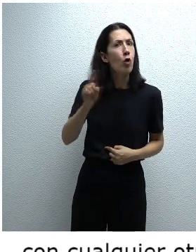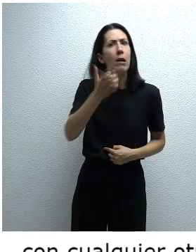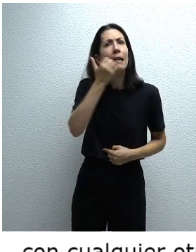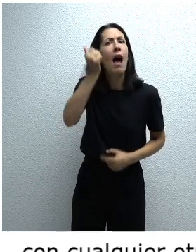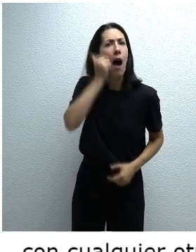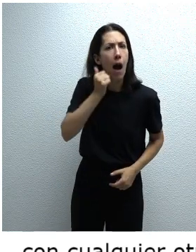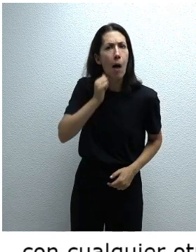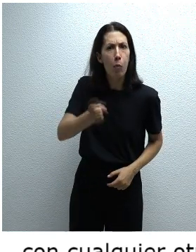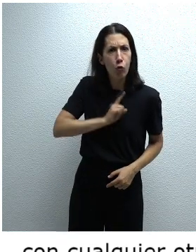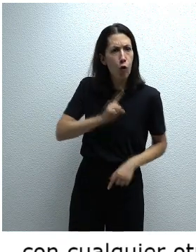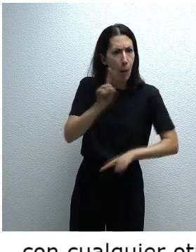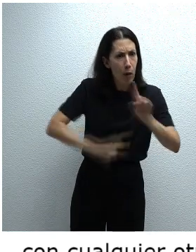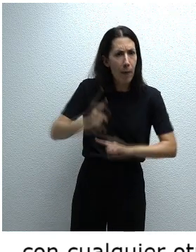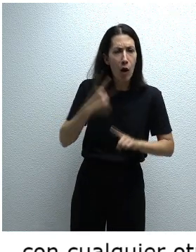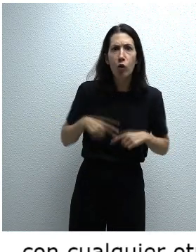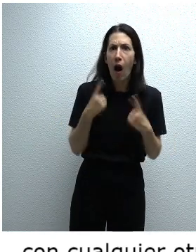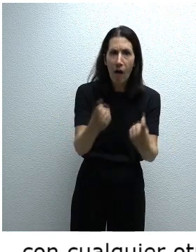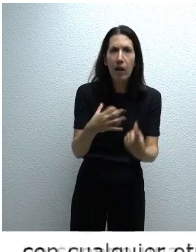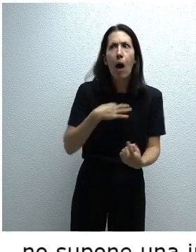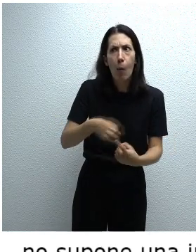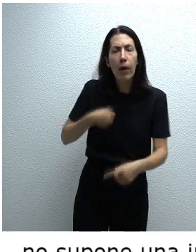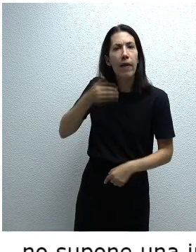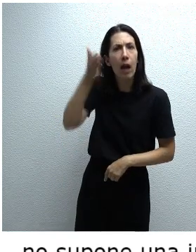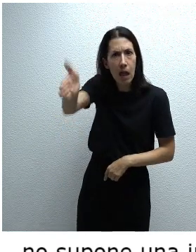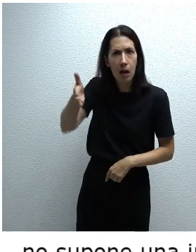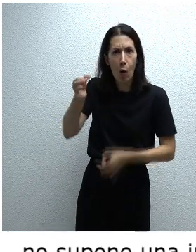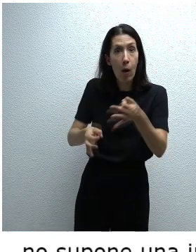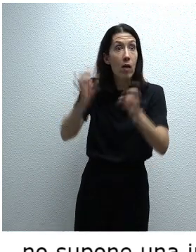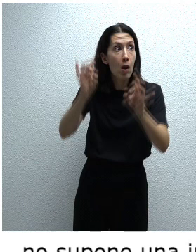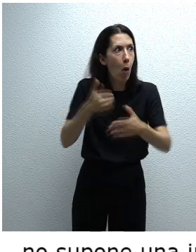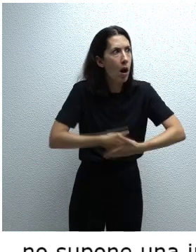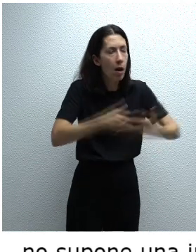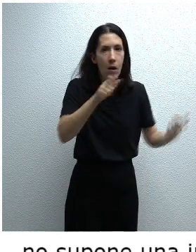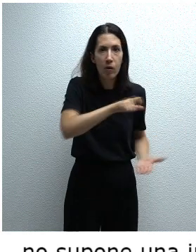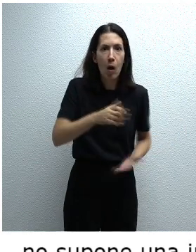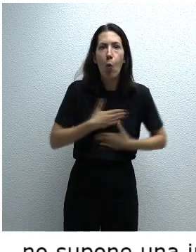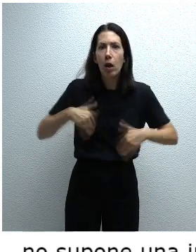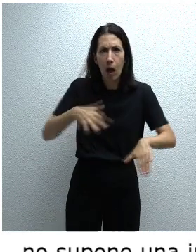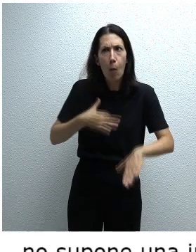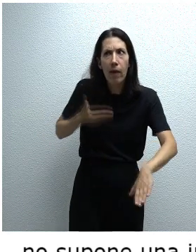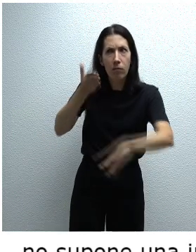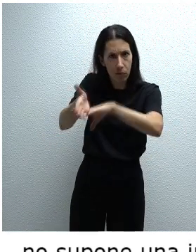puede recurrir, evidentemente, como cualquier otro ciudadano, a la autoridad judicial.